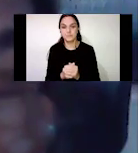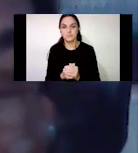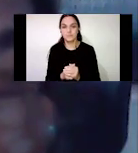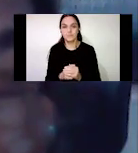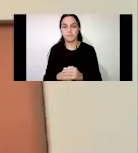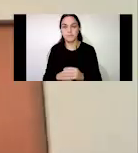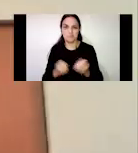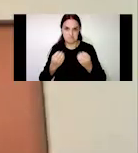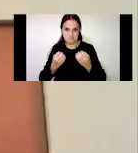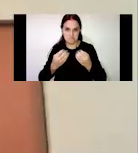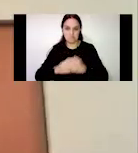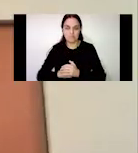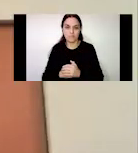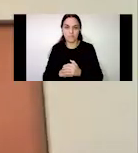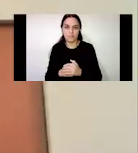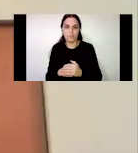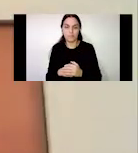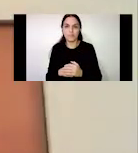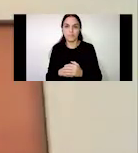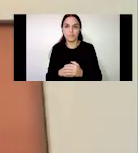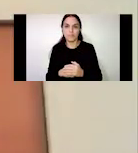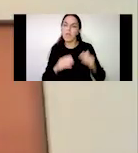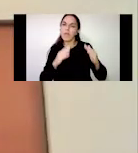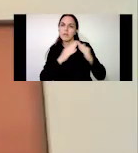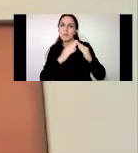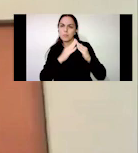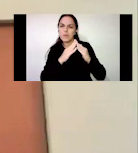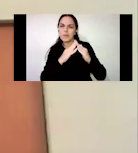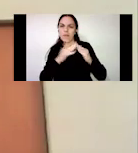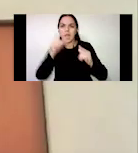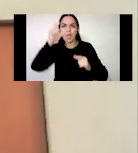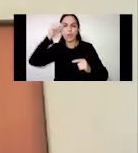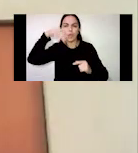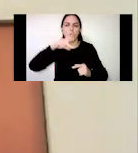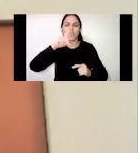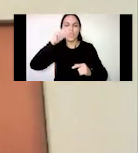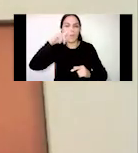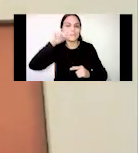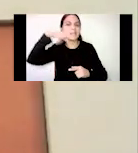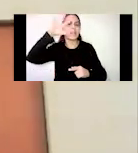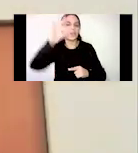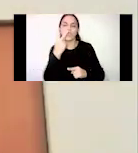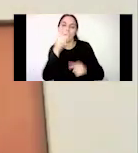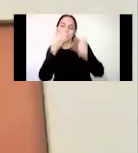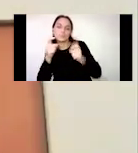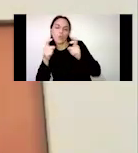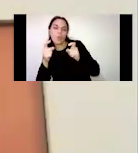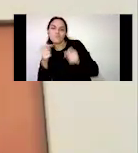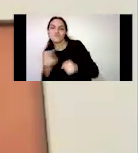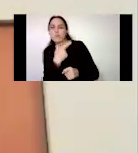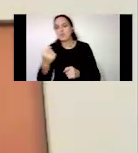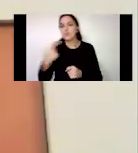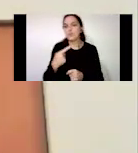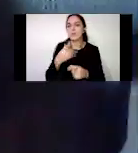Muy bien. El inmueble en condominio, 2 personas titulares registrales, ¿declaran 50% cada